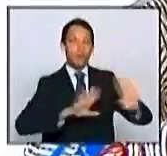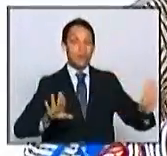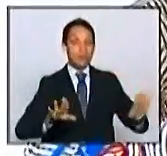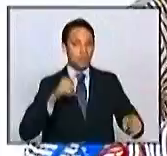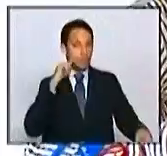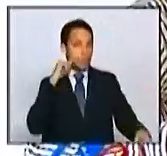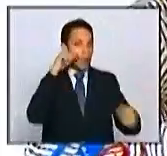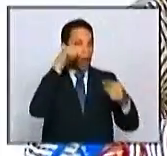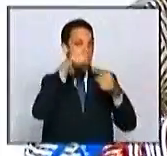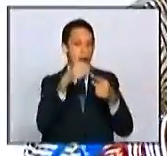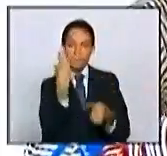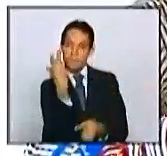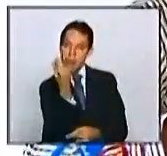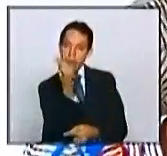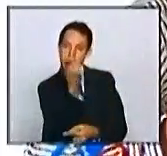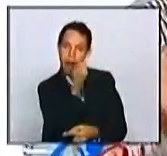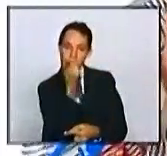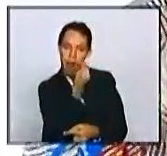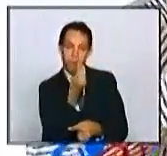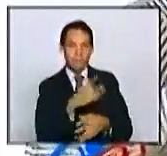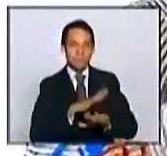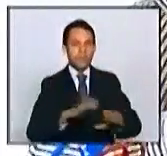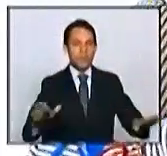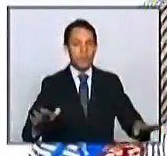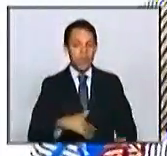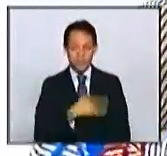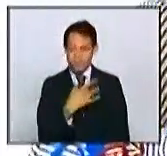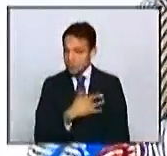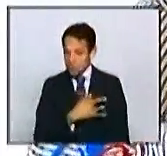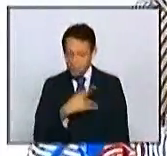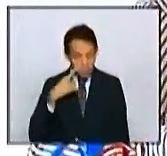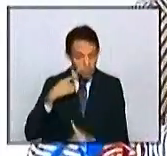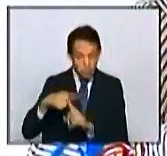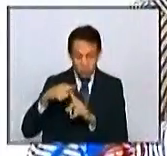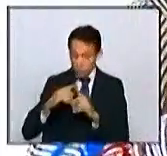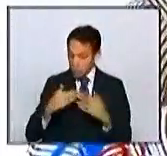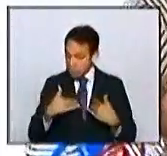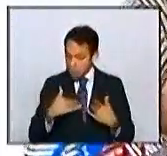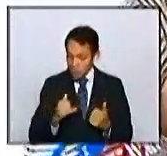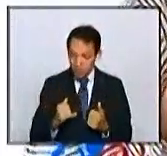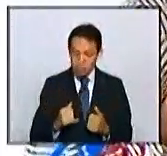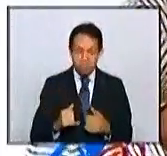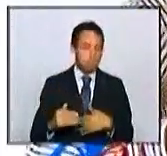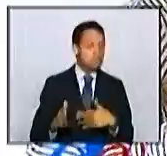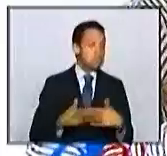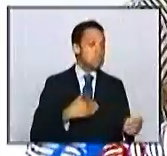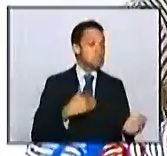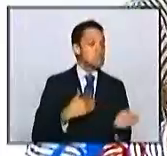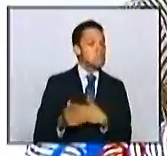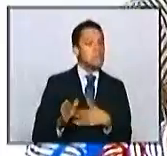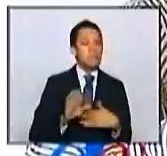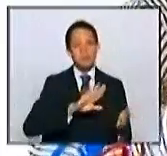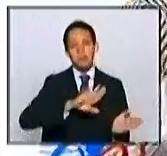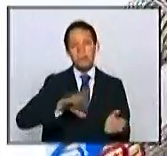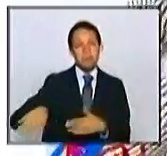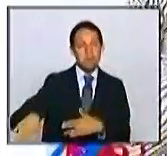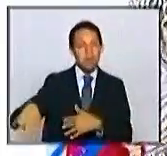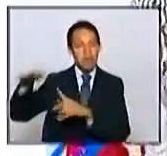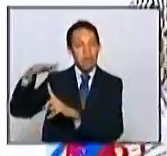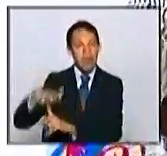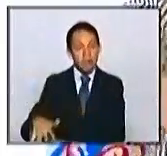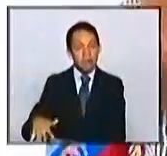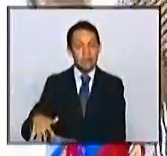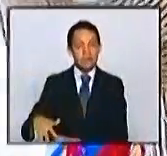de ganancia, pero no de ganancia emocional, no de ganancia espiritual, siempre se mide en términos financieros. Yo